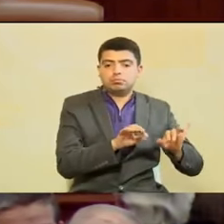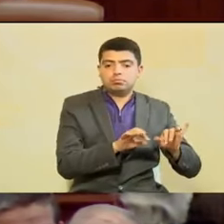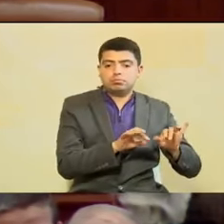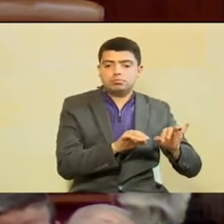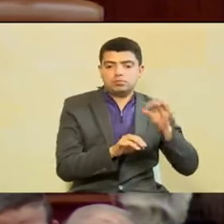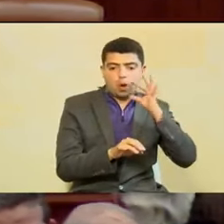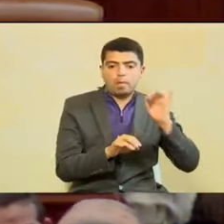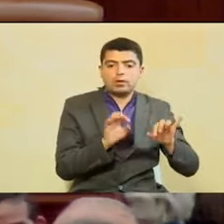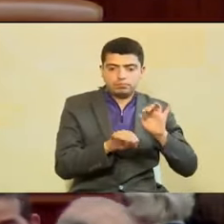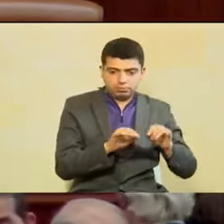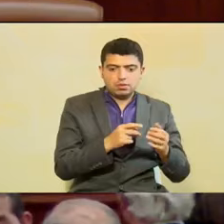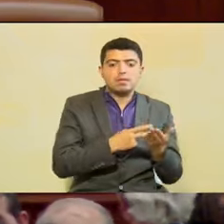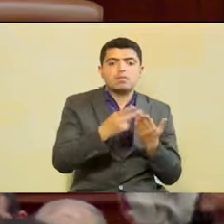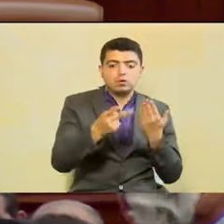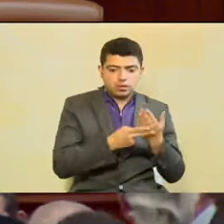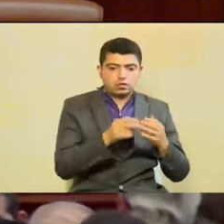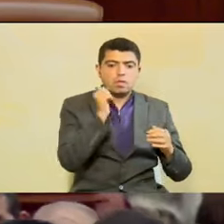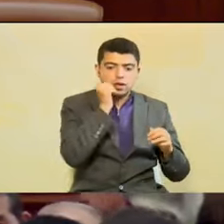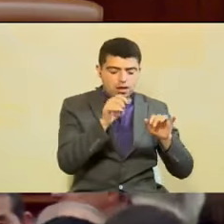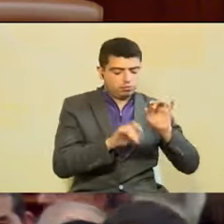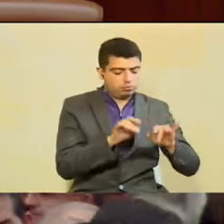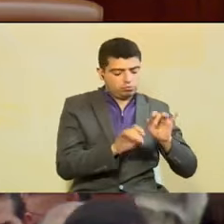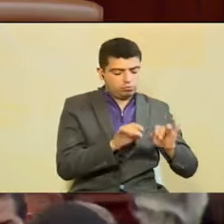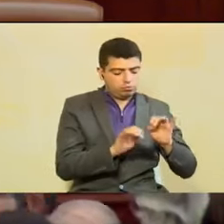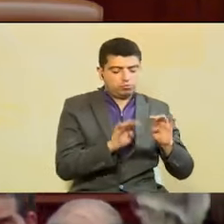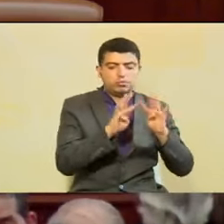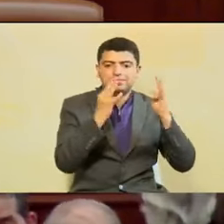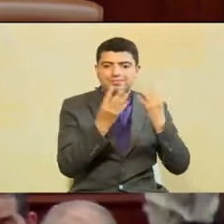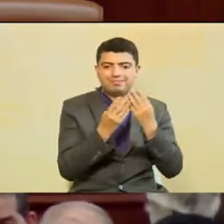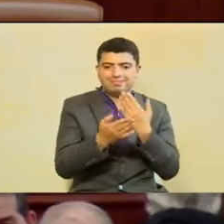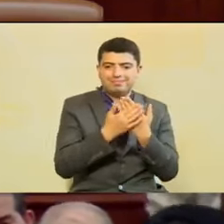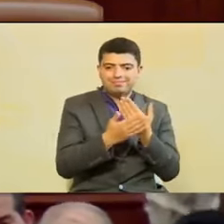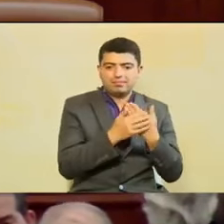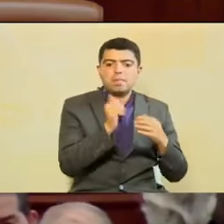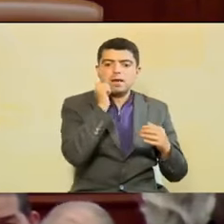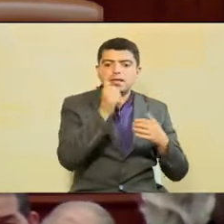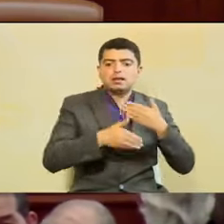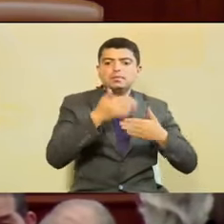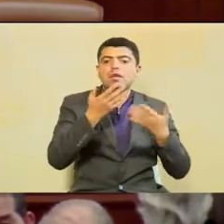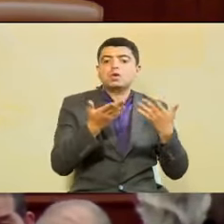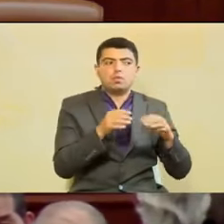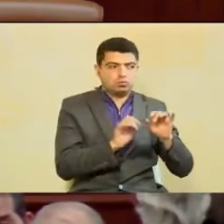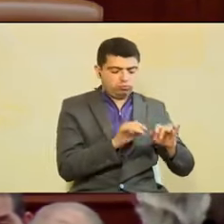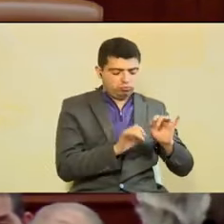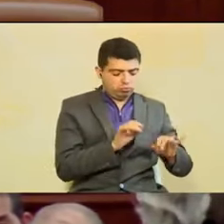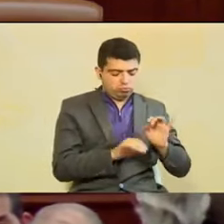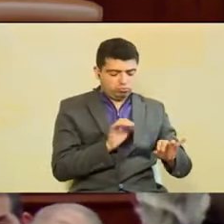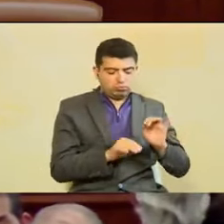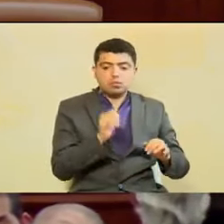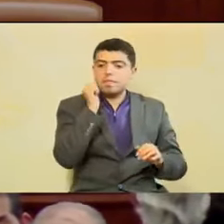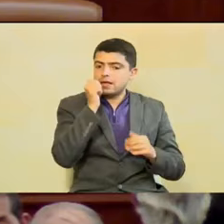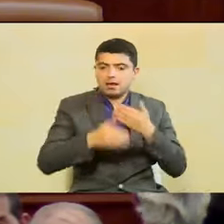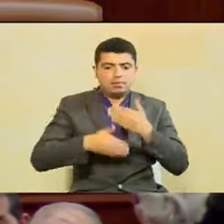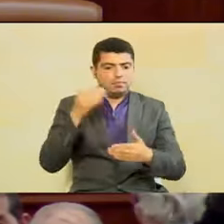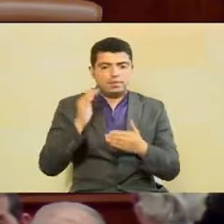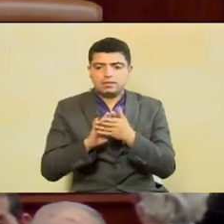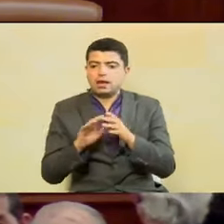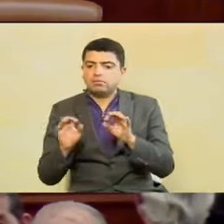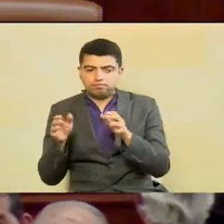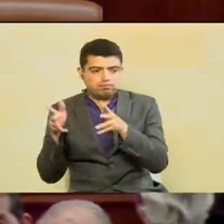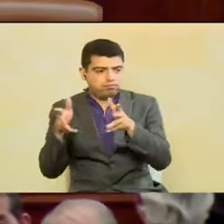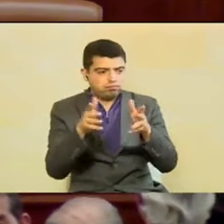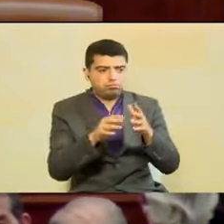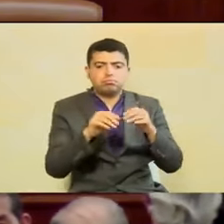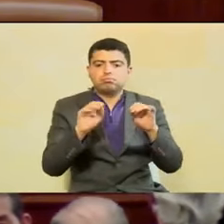de proyectos de ley que los congresistas quieren que sean anunciados para que aparezcan mañana en el